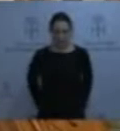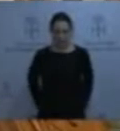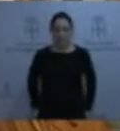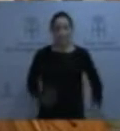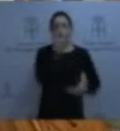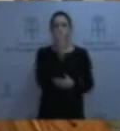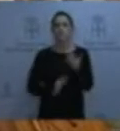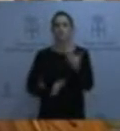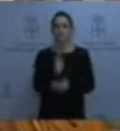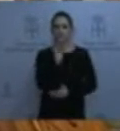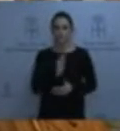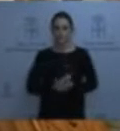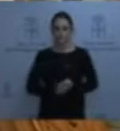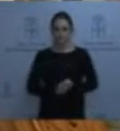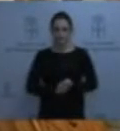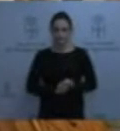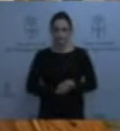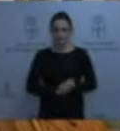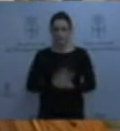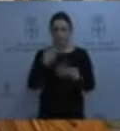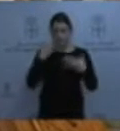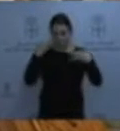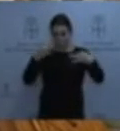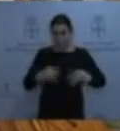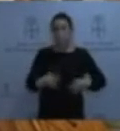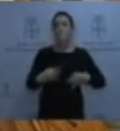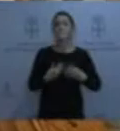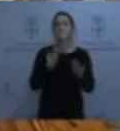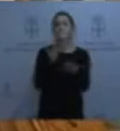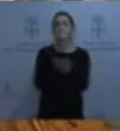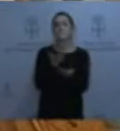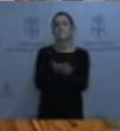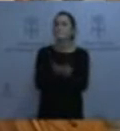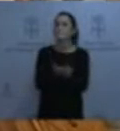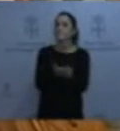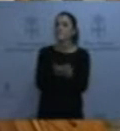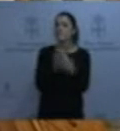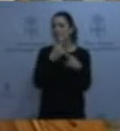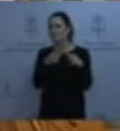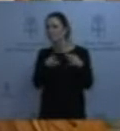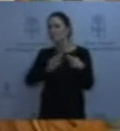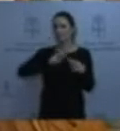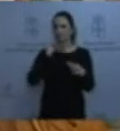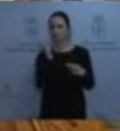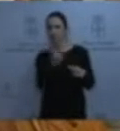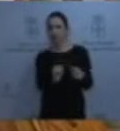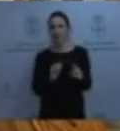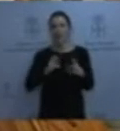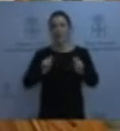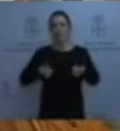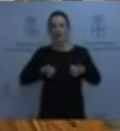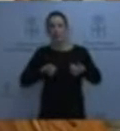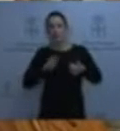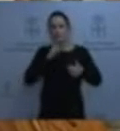Buenos días. Lo cierto es que esta propuesta implica tantas cuestiones que resulta complicado elegir por dónde empezar.